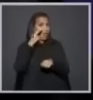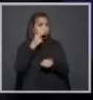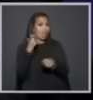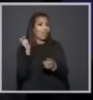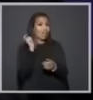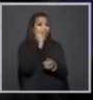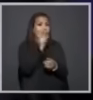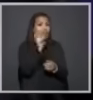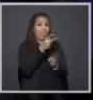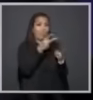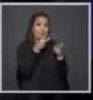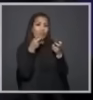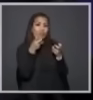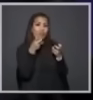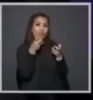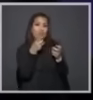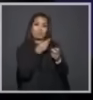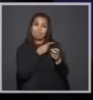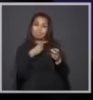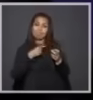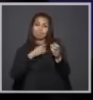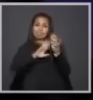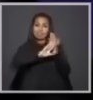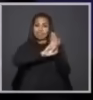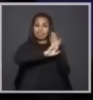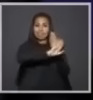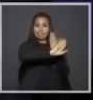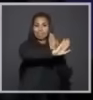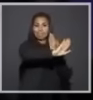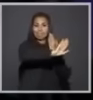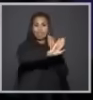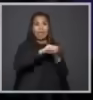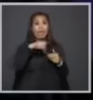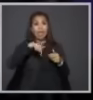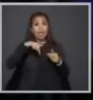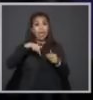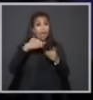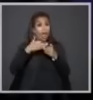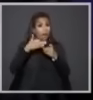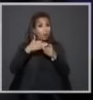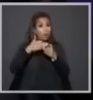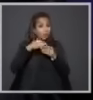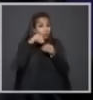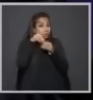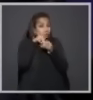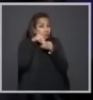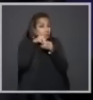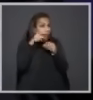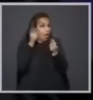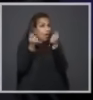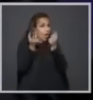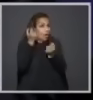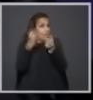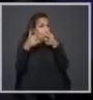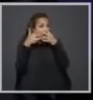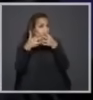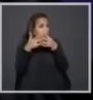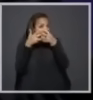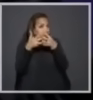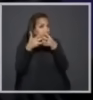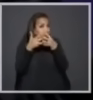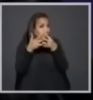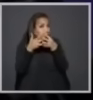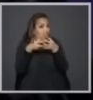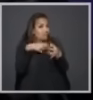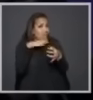se mantenga en secreto, que no se ventile el